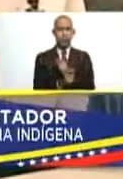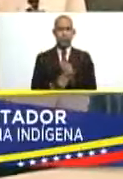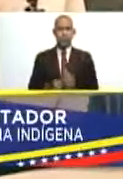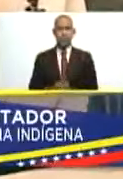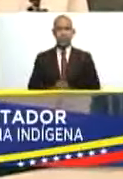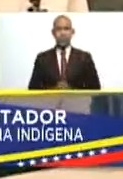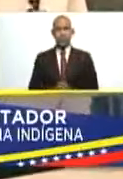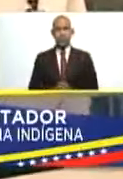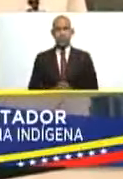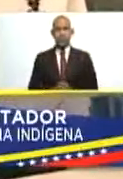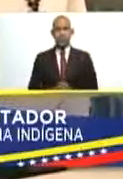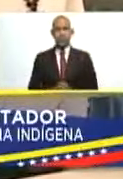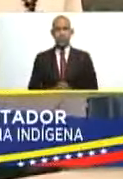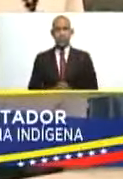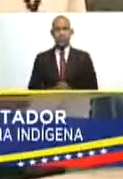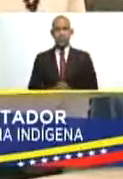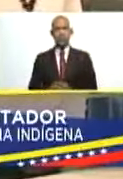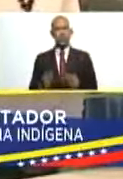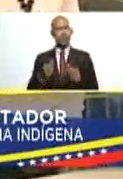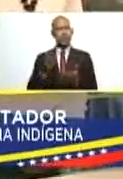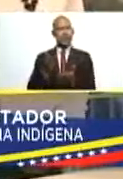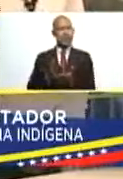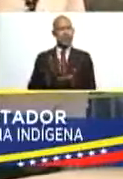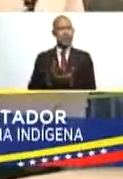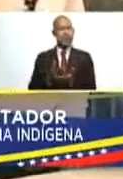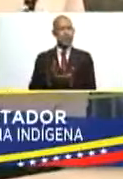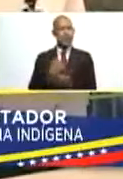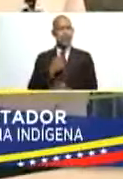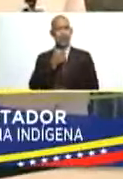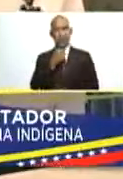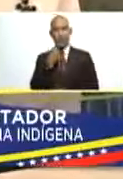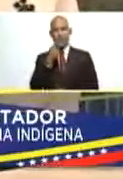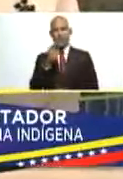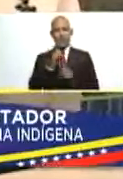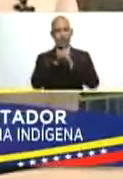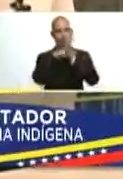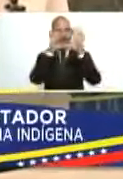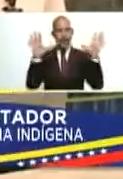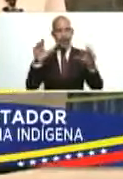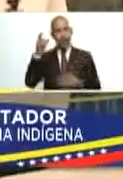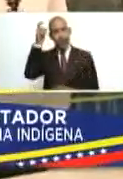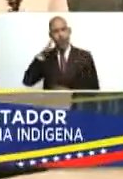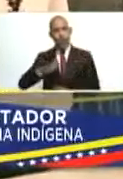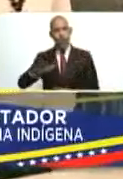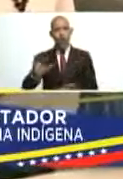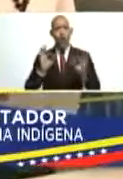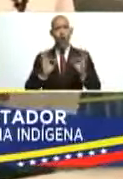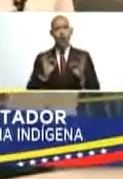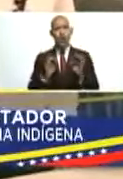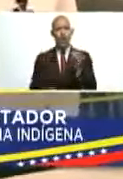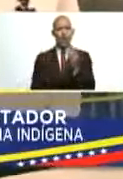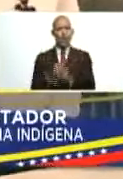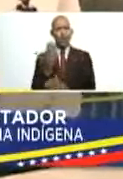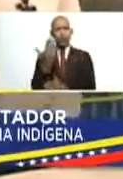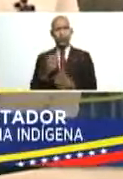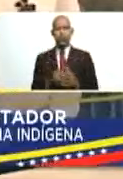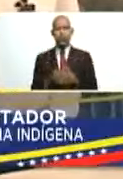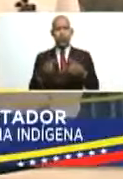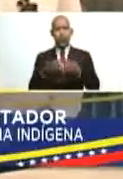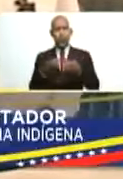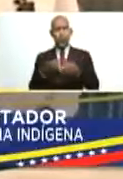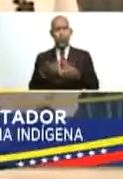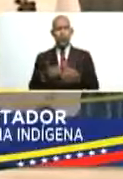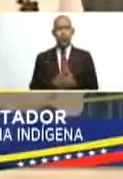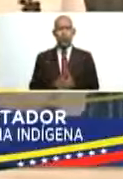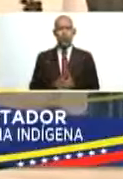vencidos. Y siempre me gusta aclarar, los pueblos originarios y los pueblos afrodescendientes